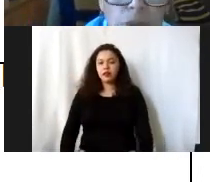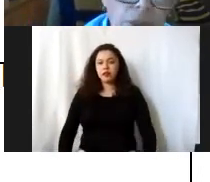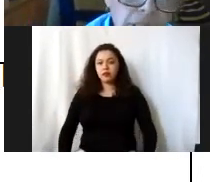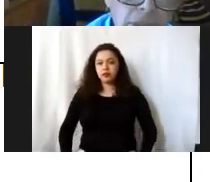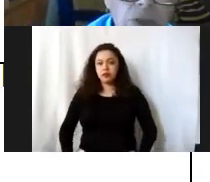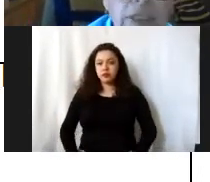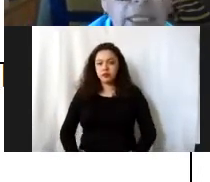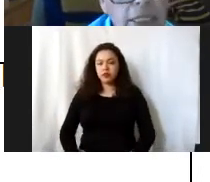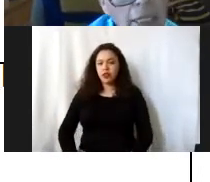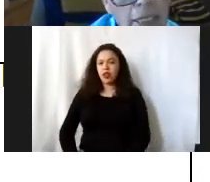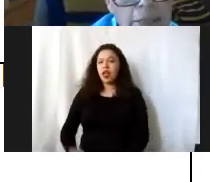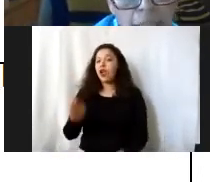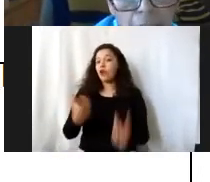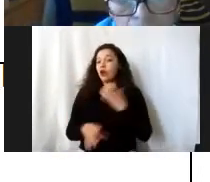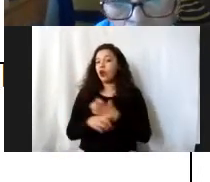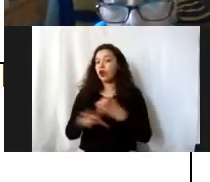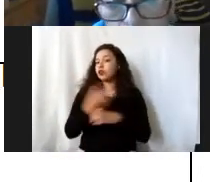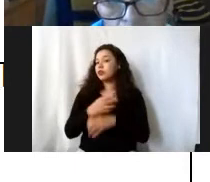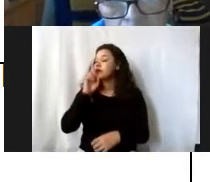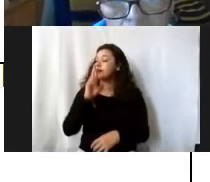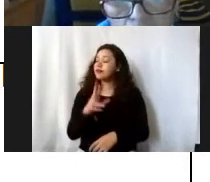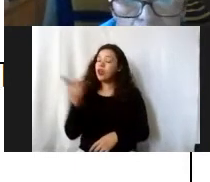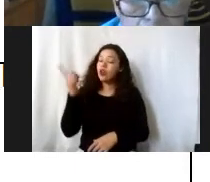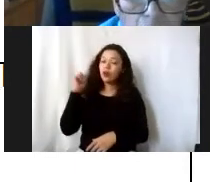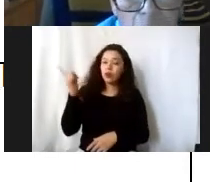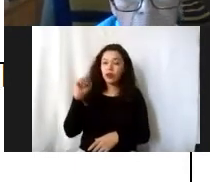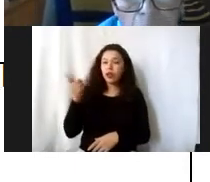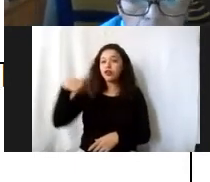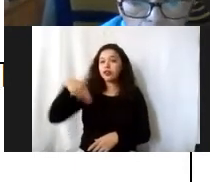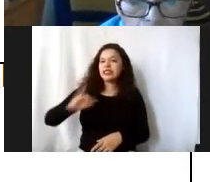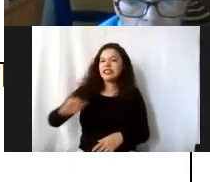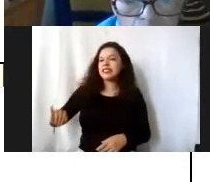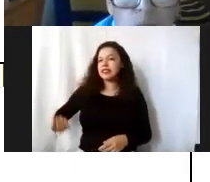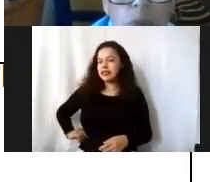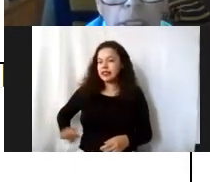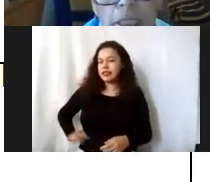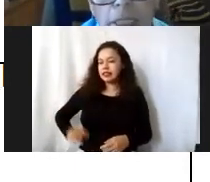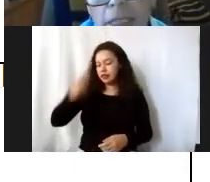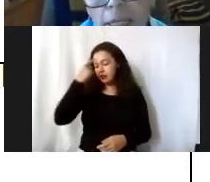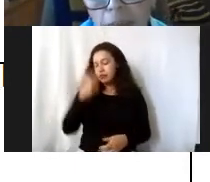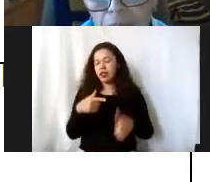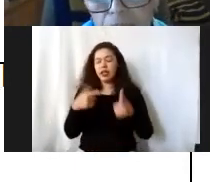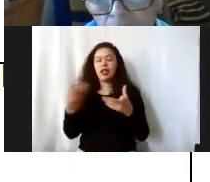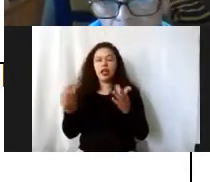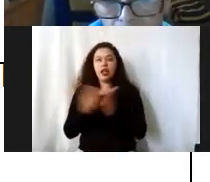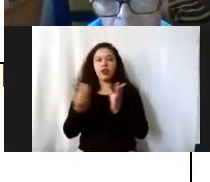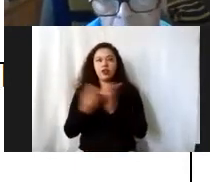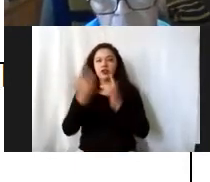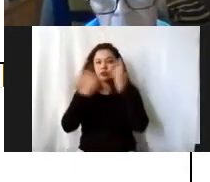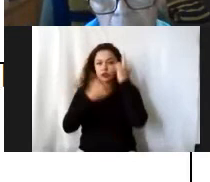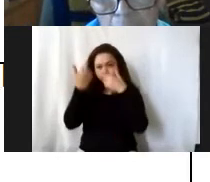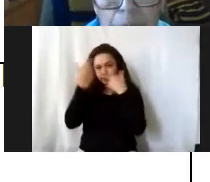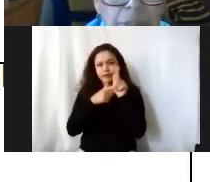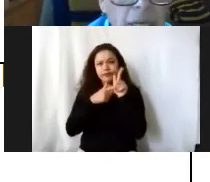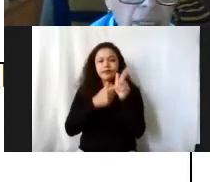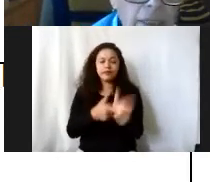resuelto algunas cosas, les haya dejado el interés por continuar en esta revisión,